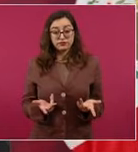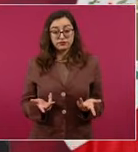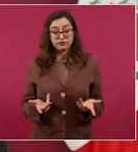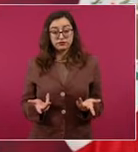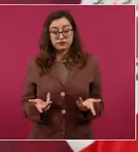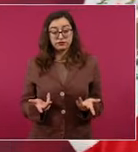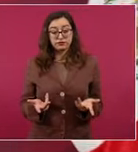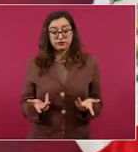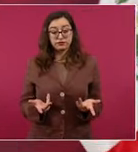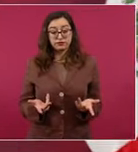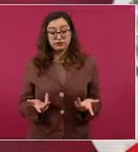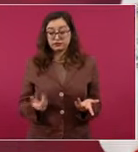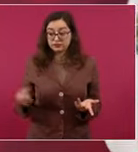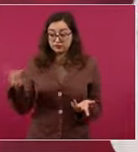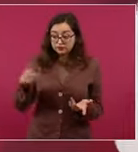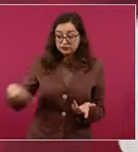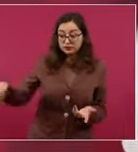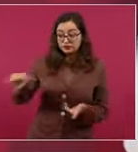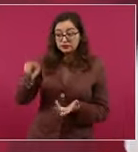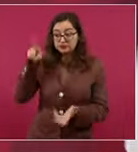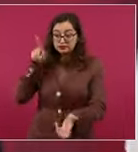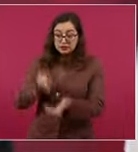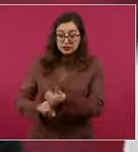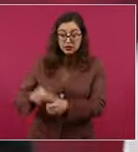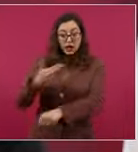Que quienes operaron eso